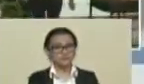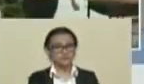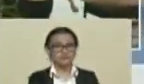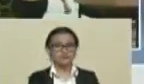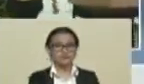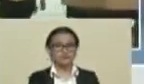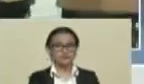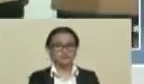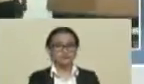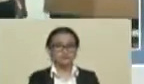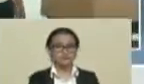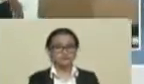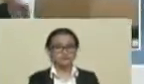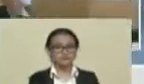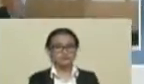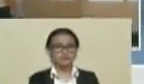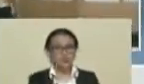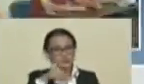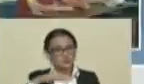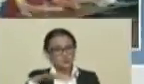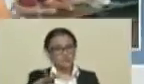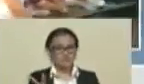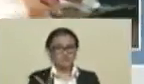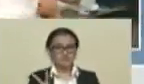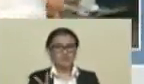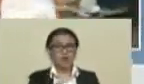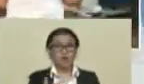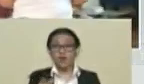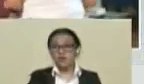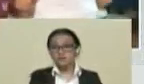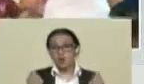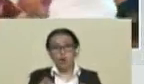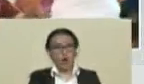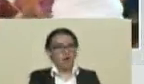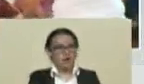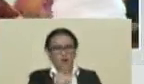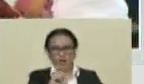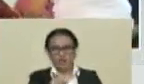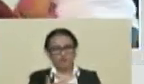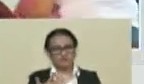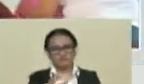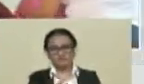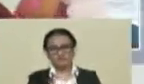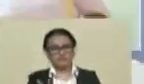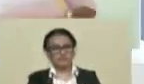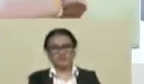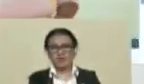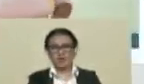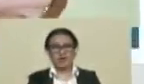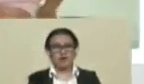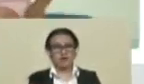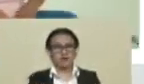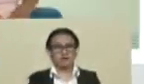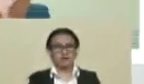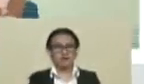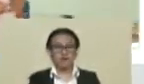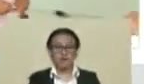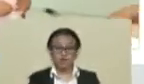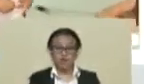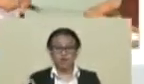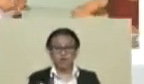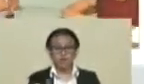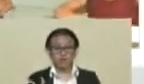muy contundente que está dando el pueblo venezolano, que no quiere guarimba, no quiere odio, no quiere violencia. Hemos sido sometidos los